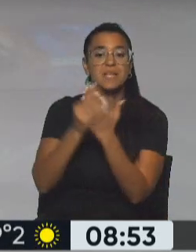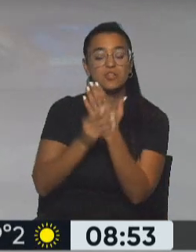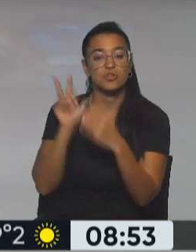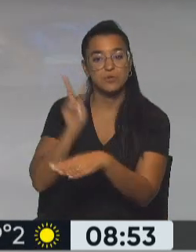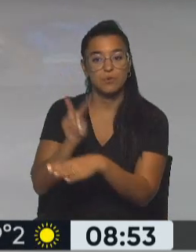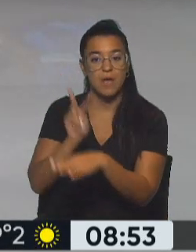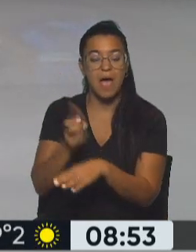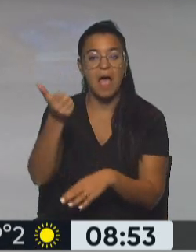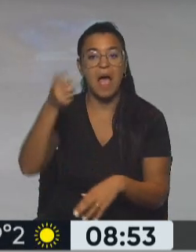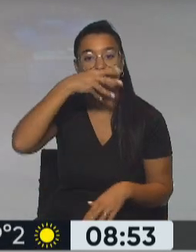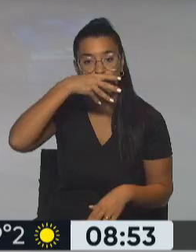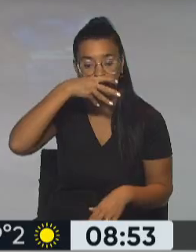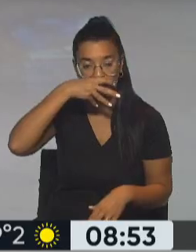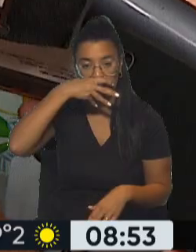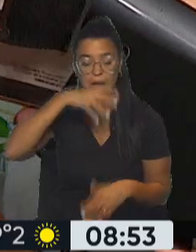Nación, Aníbal Fernández.